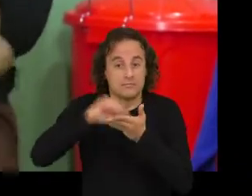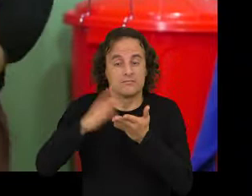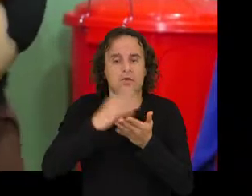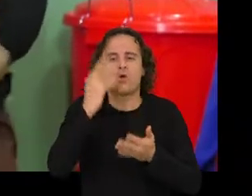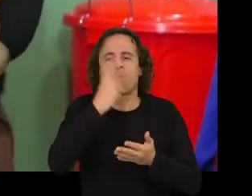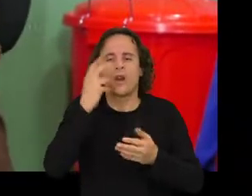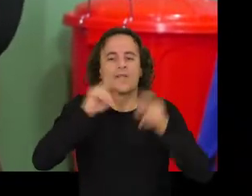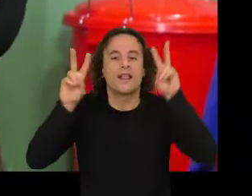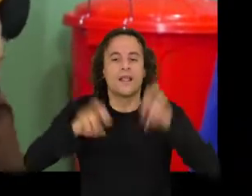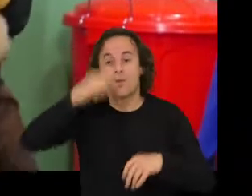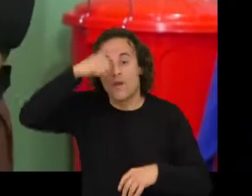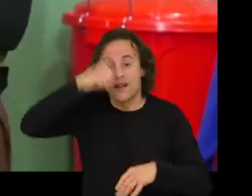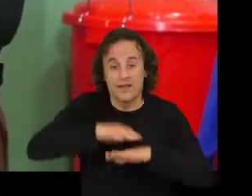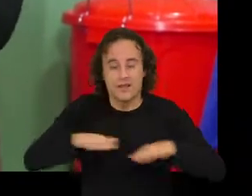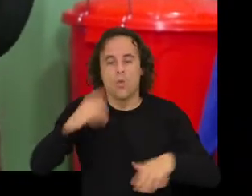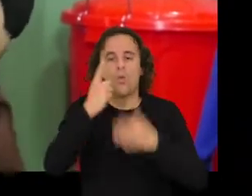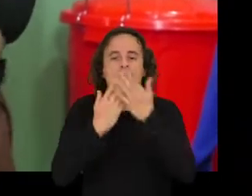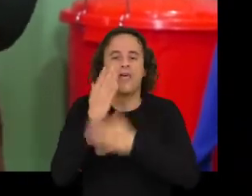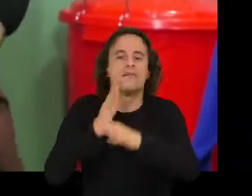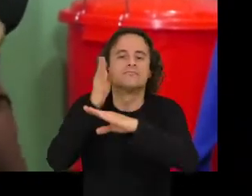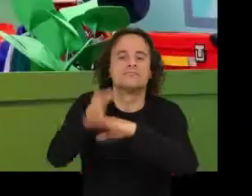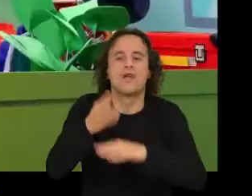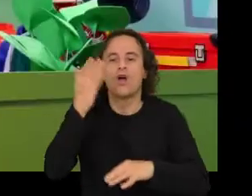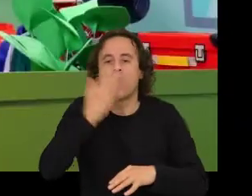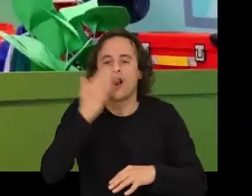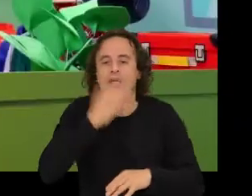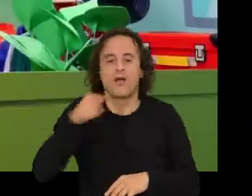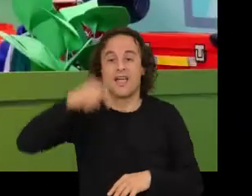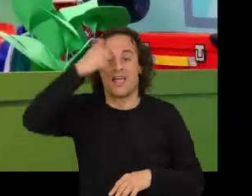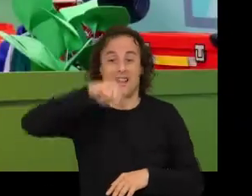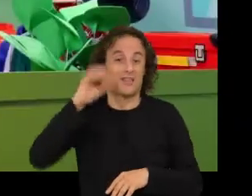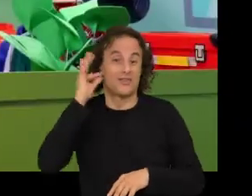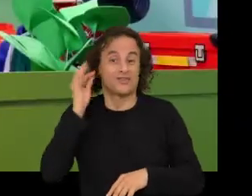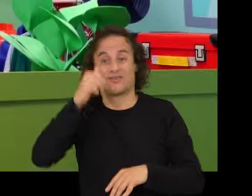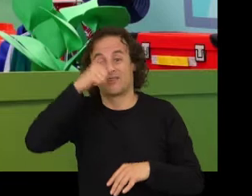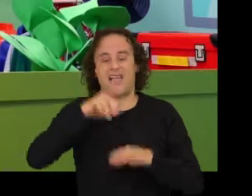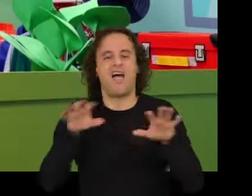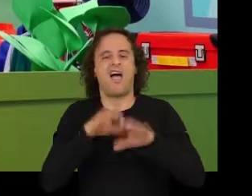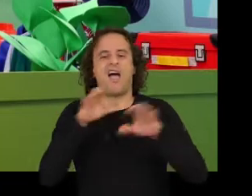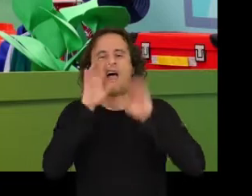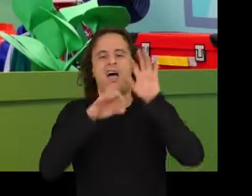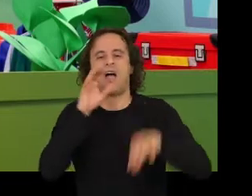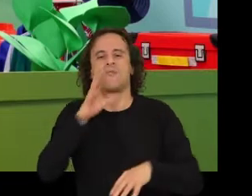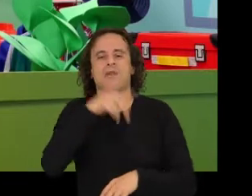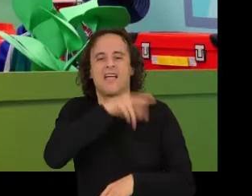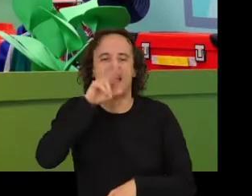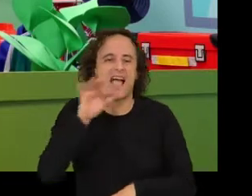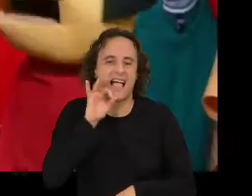foi á escola un día. As nenas e nenos de clase riron del porque falaba en